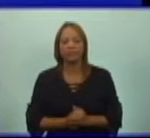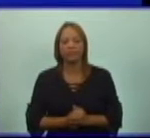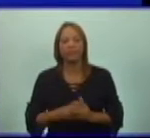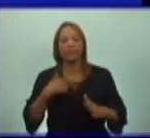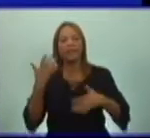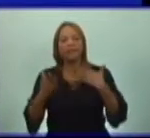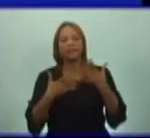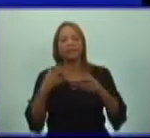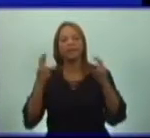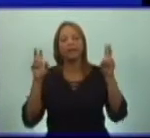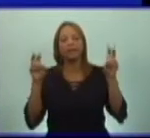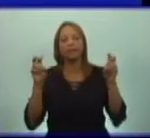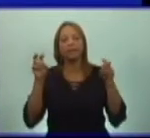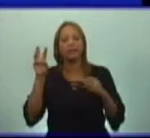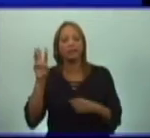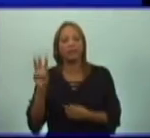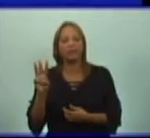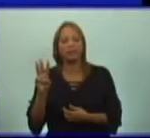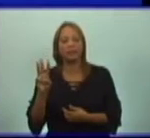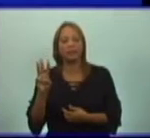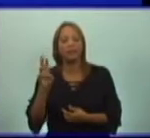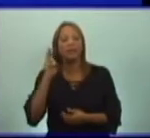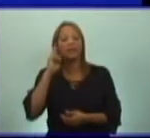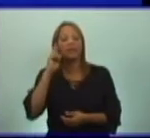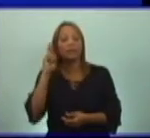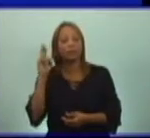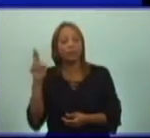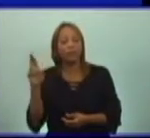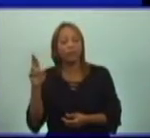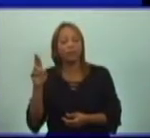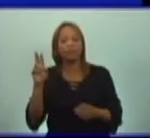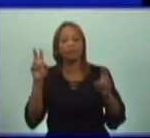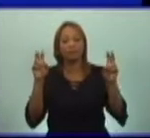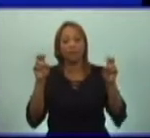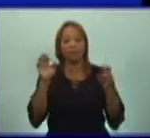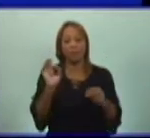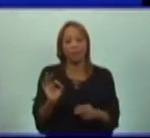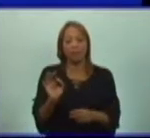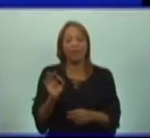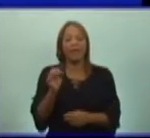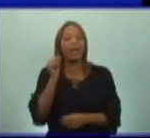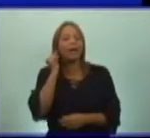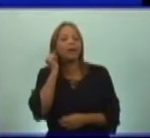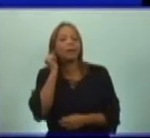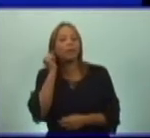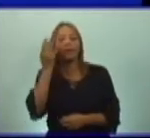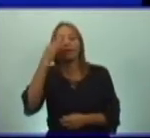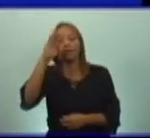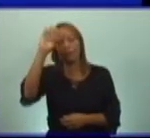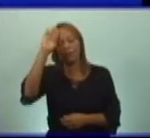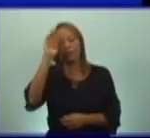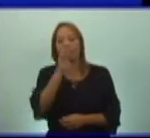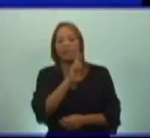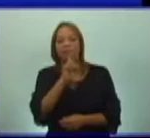actividades tema 3. Recordamos que el tema 3, la mujer cubana en la